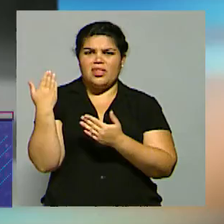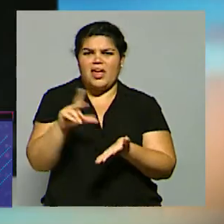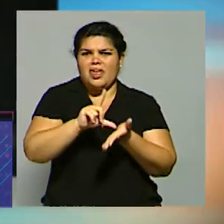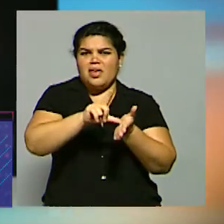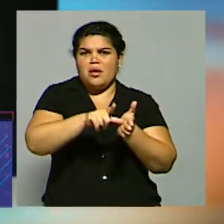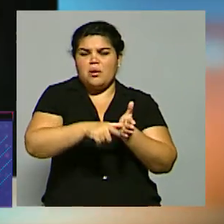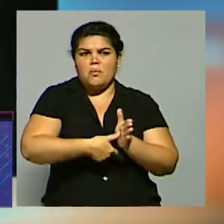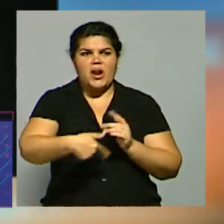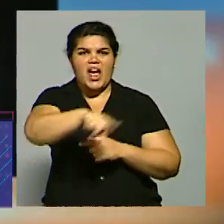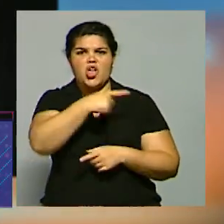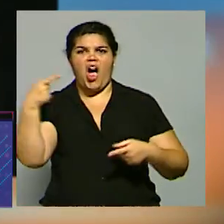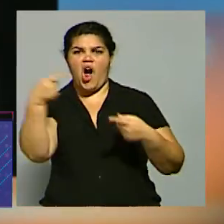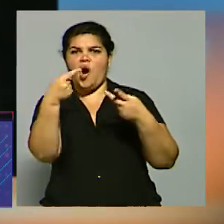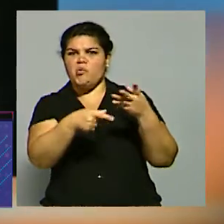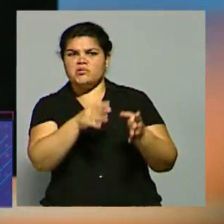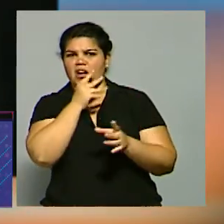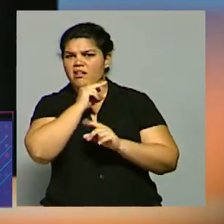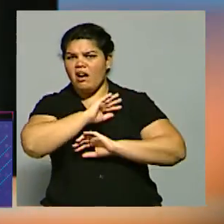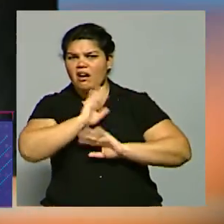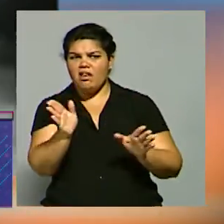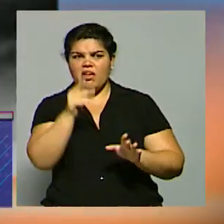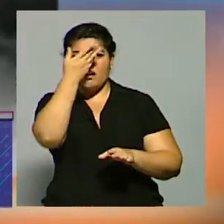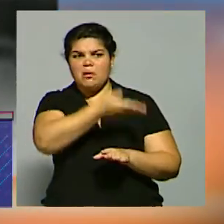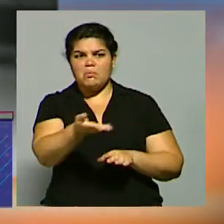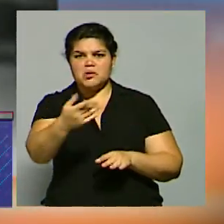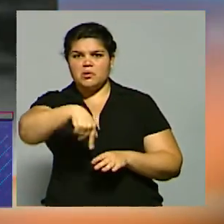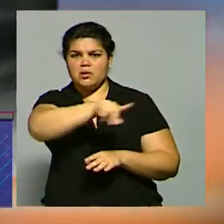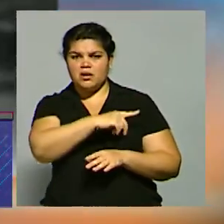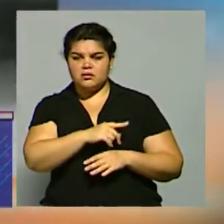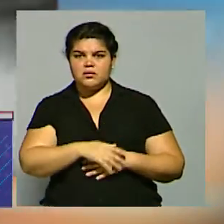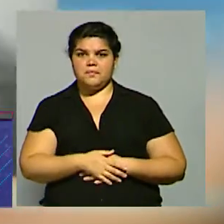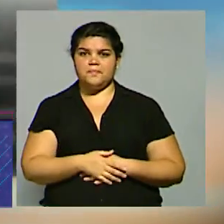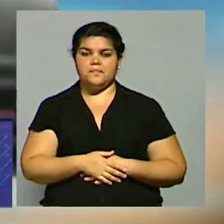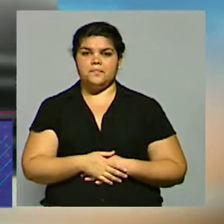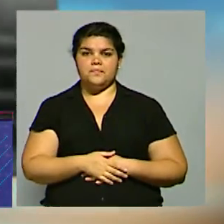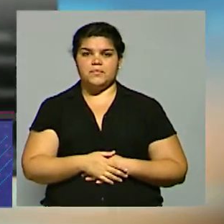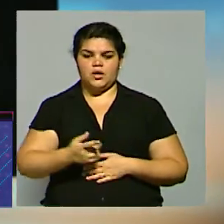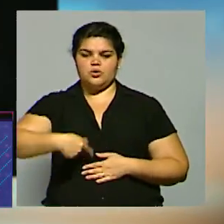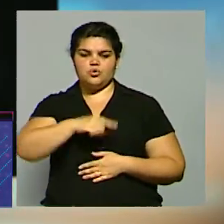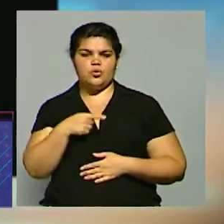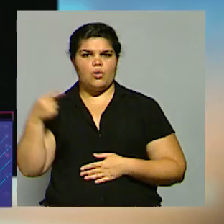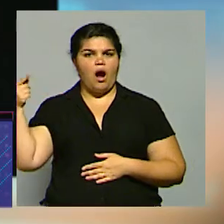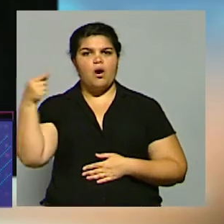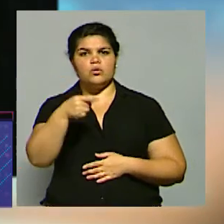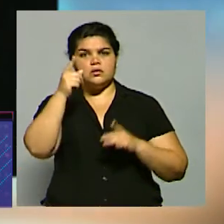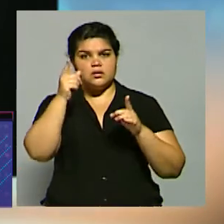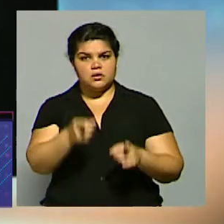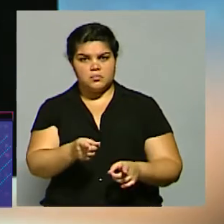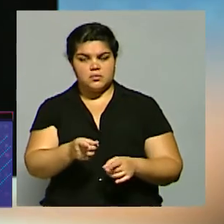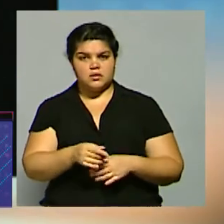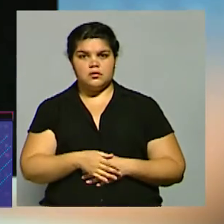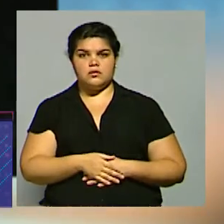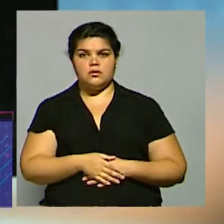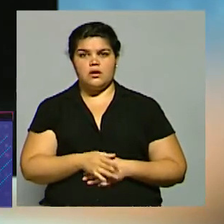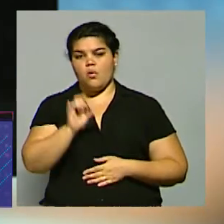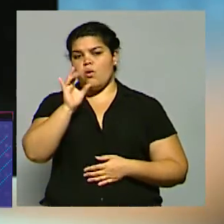y construcción de poder por parte de los genocidas, y por supuesto que estamos juzgando apenas lo que podemos